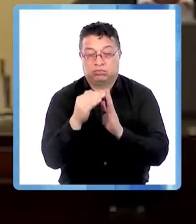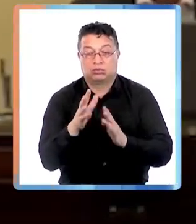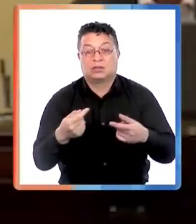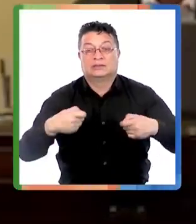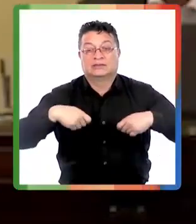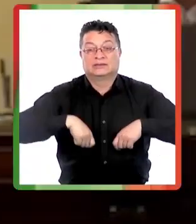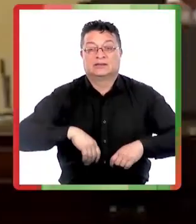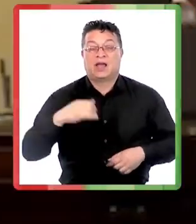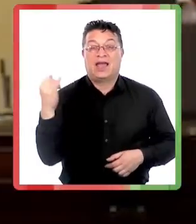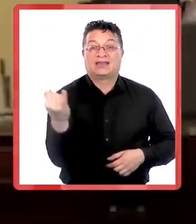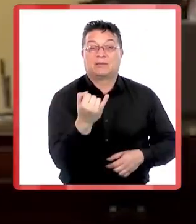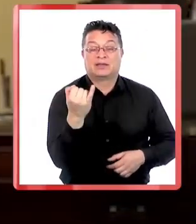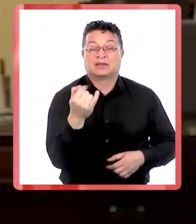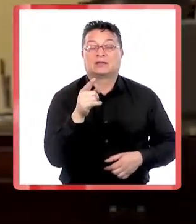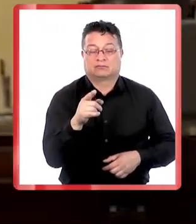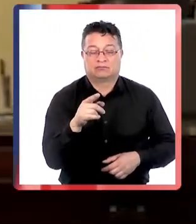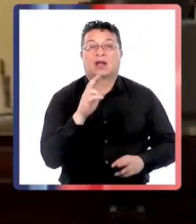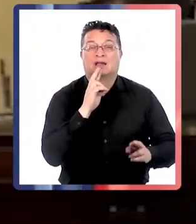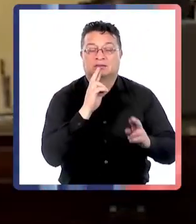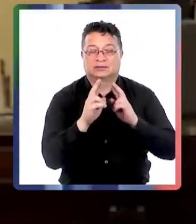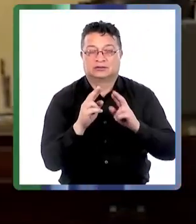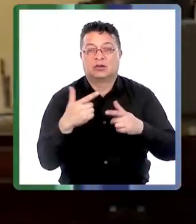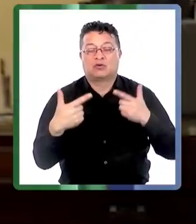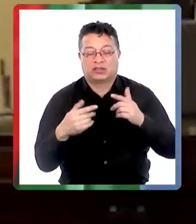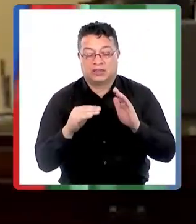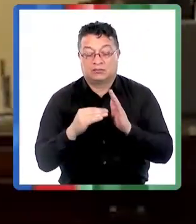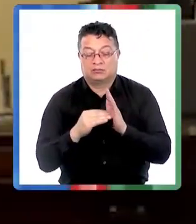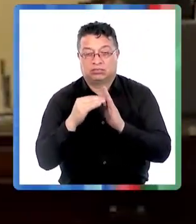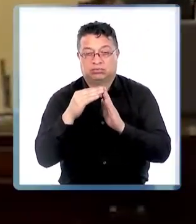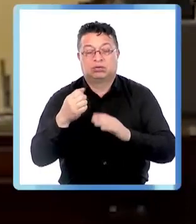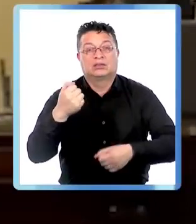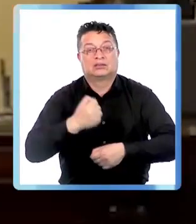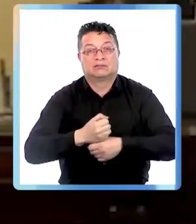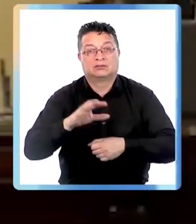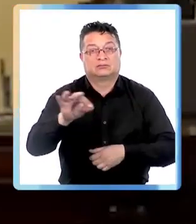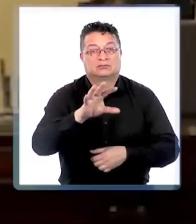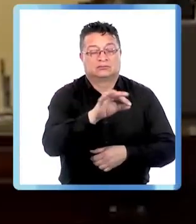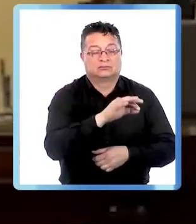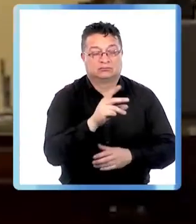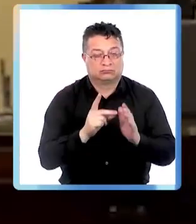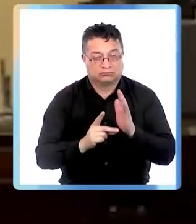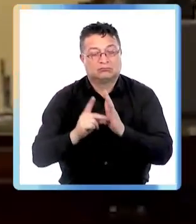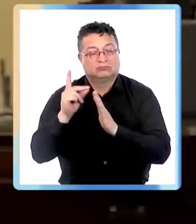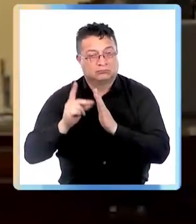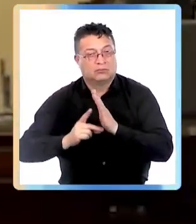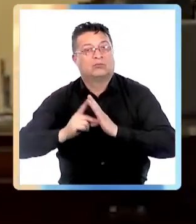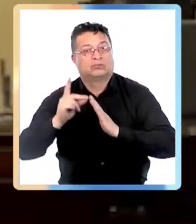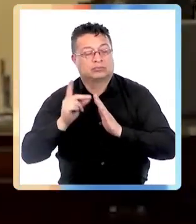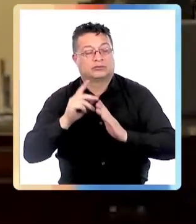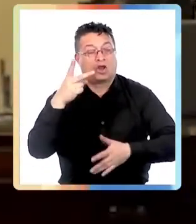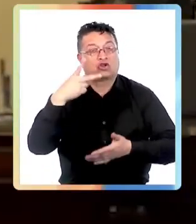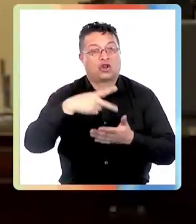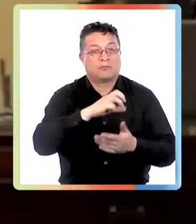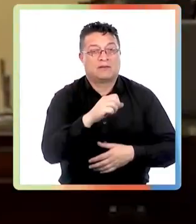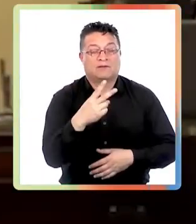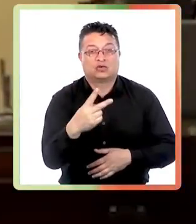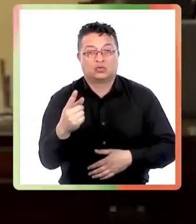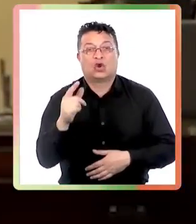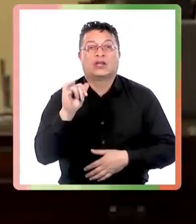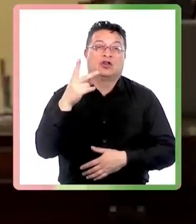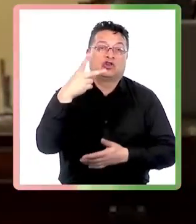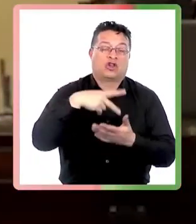una recuperación, al menos de los ingresos autónomos, lo que responde a políticas de crecimiento, de creación de empleo, que se desarrollaron tanto en el